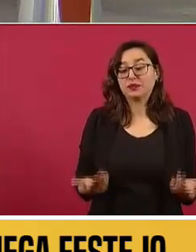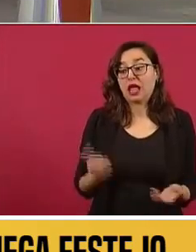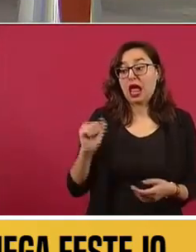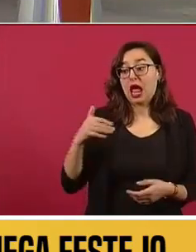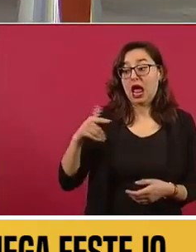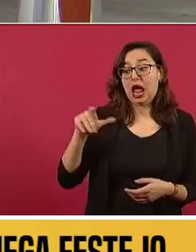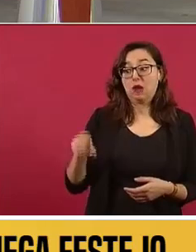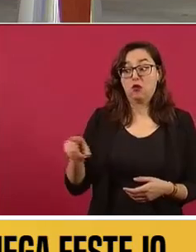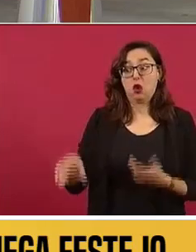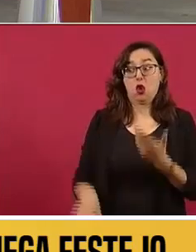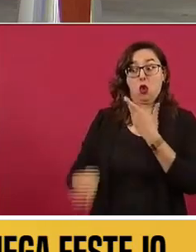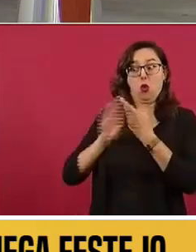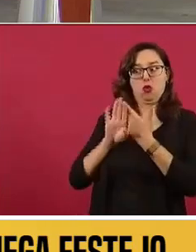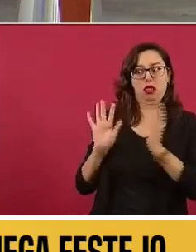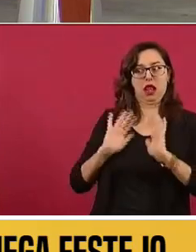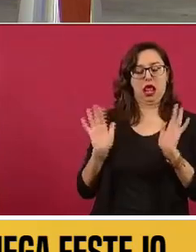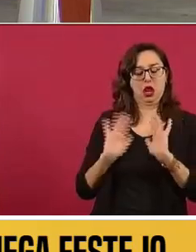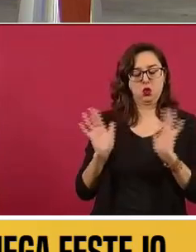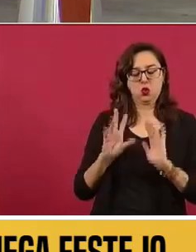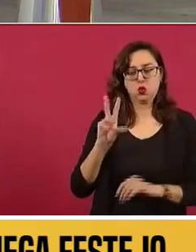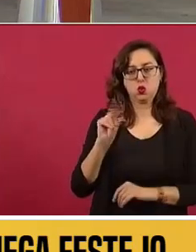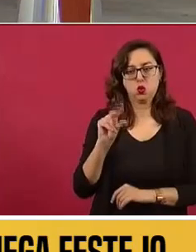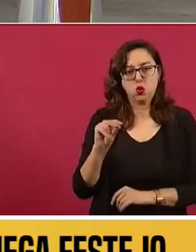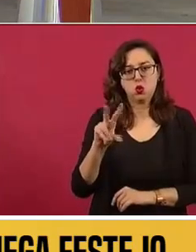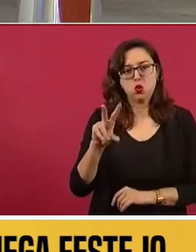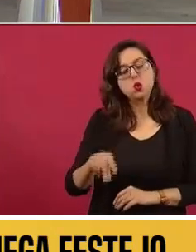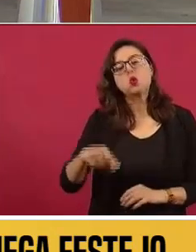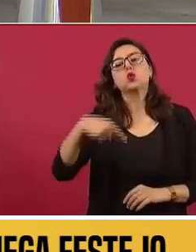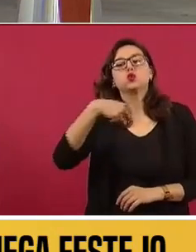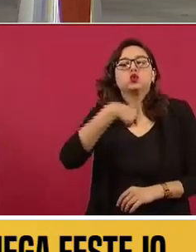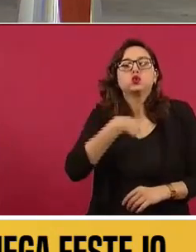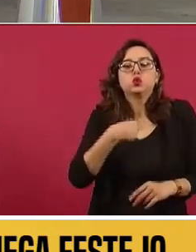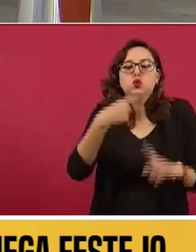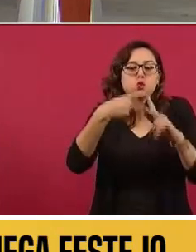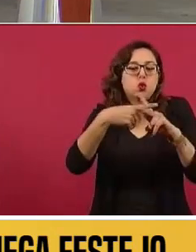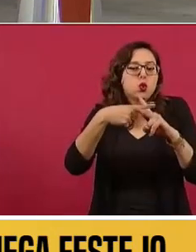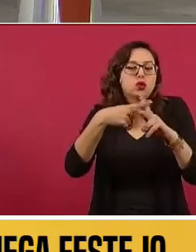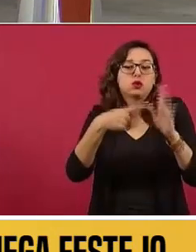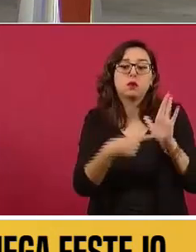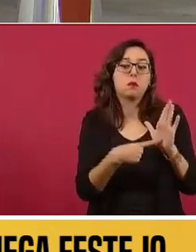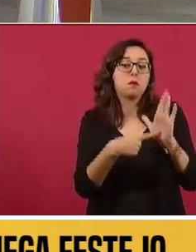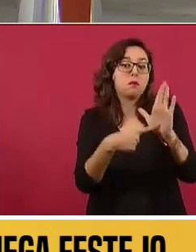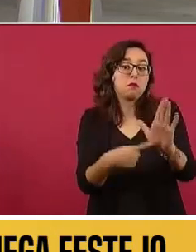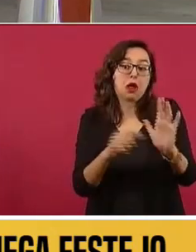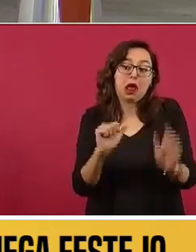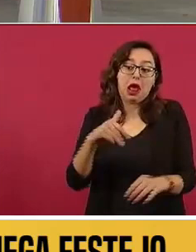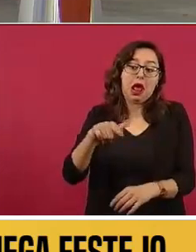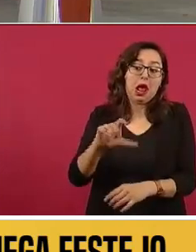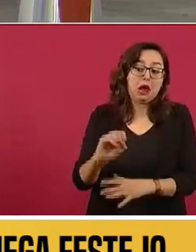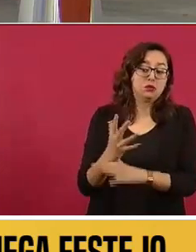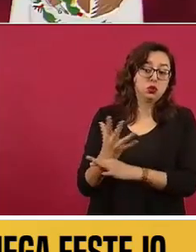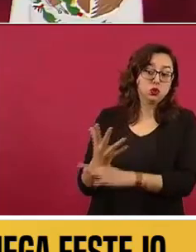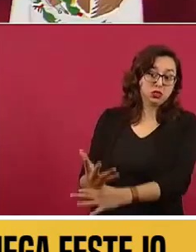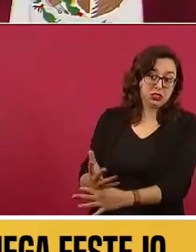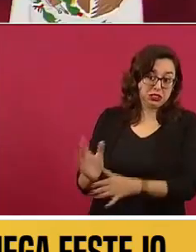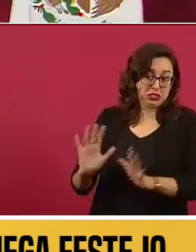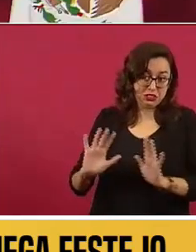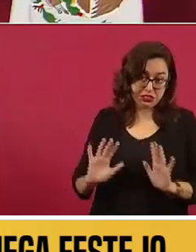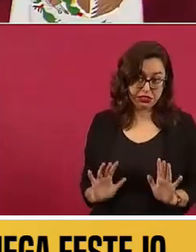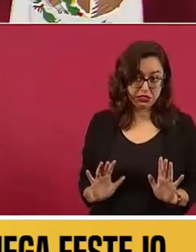no digan que estamos manipulando las cifras, yo voy a usar los números que el propio López Obrador nos ha dado.